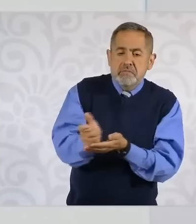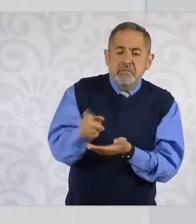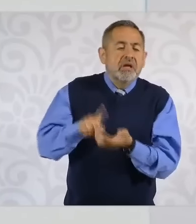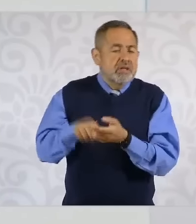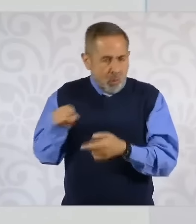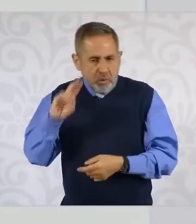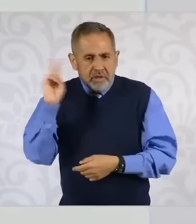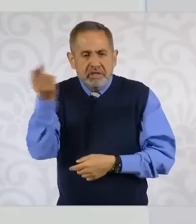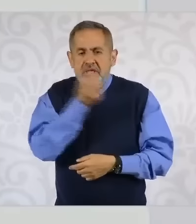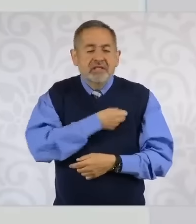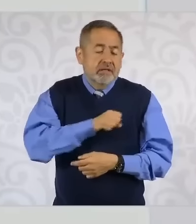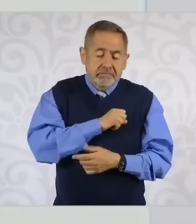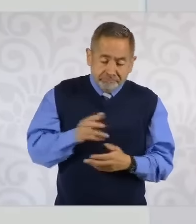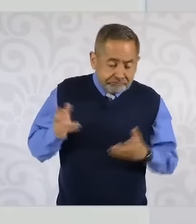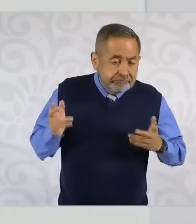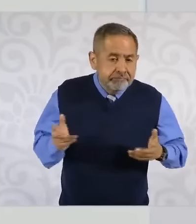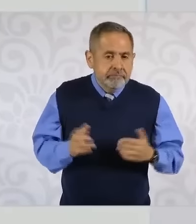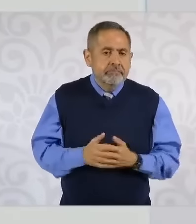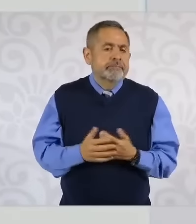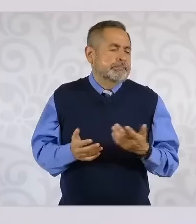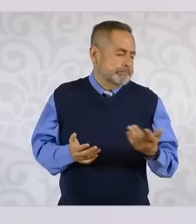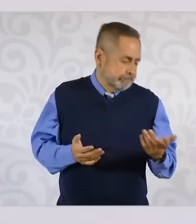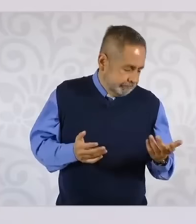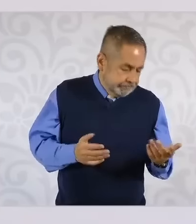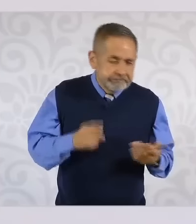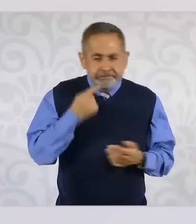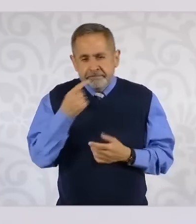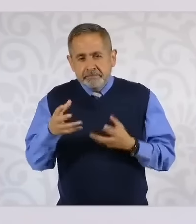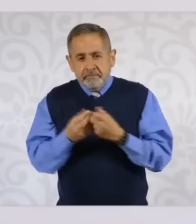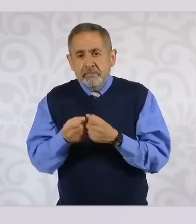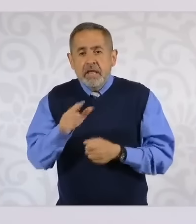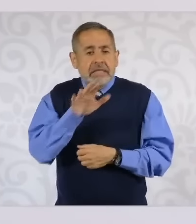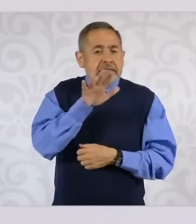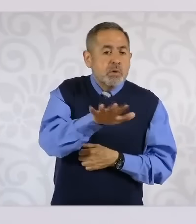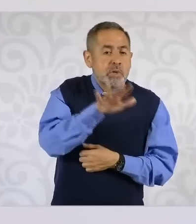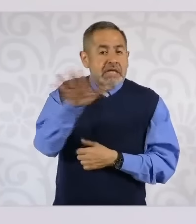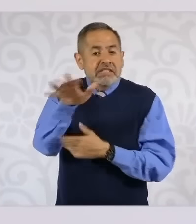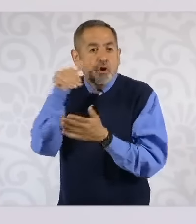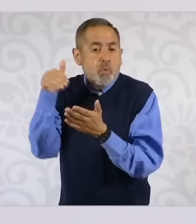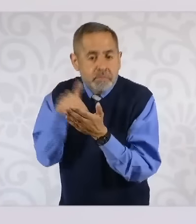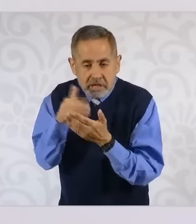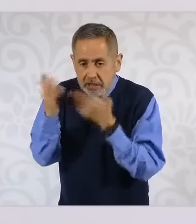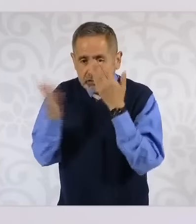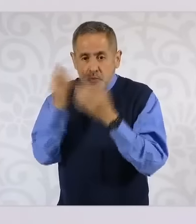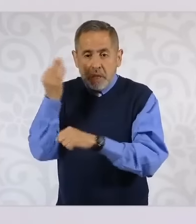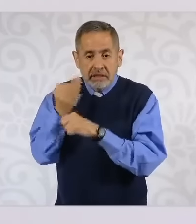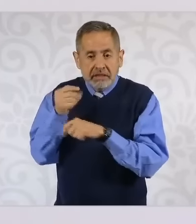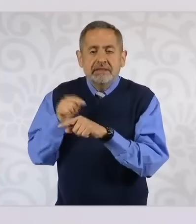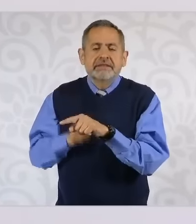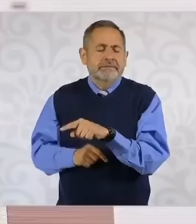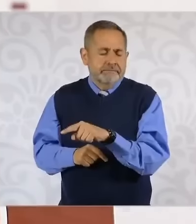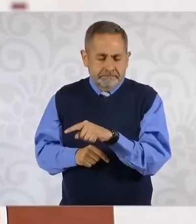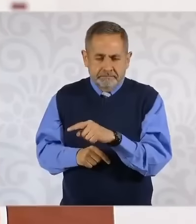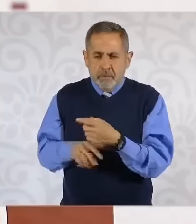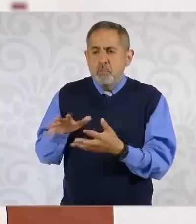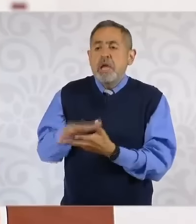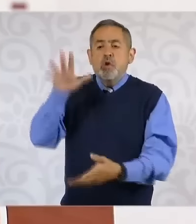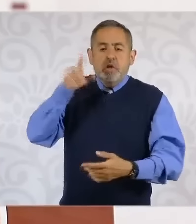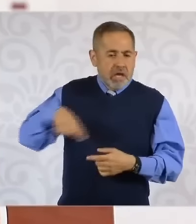Salud. Entonces, estamos hablando de 55,000 estudiantes, la mayoría de la